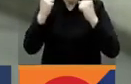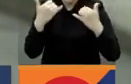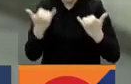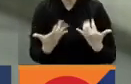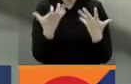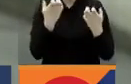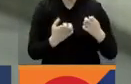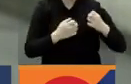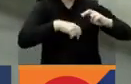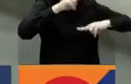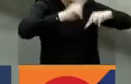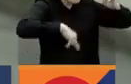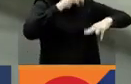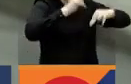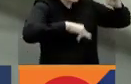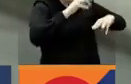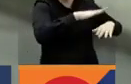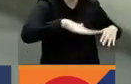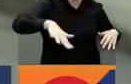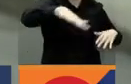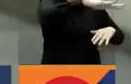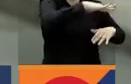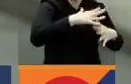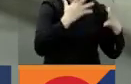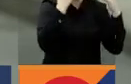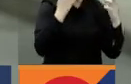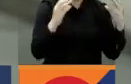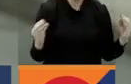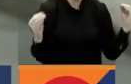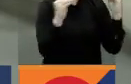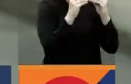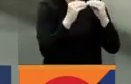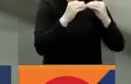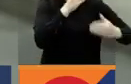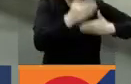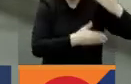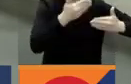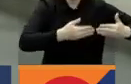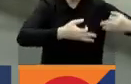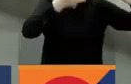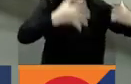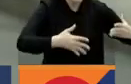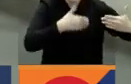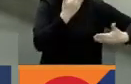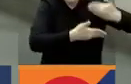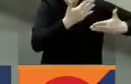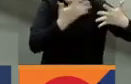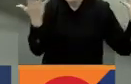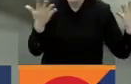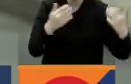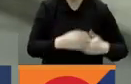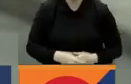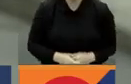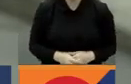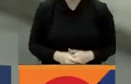para darle precisamente punto visto a este tema de la seguridad en la capital colombiana.